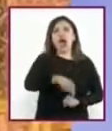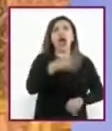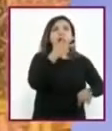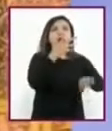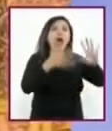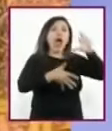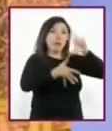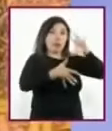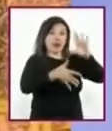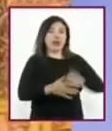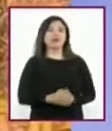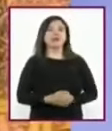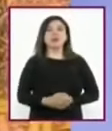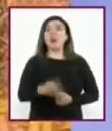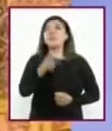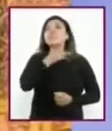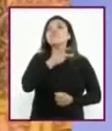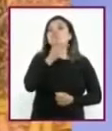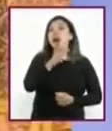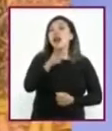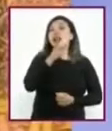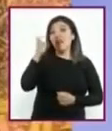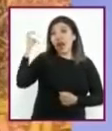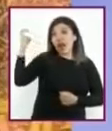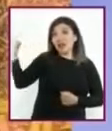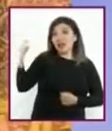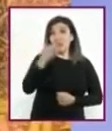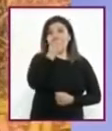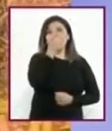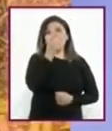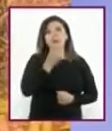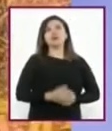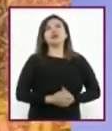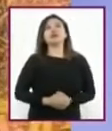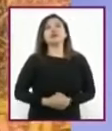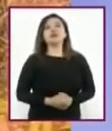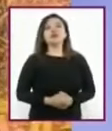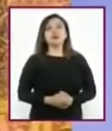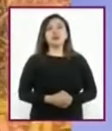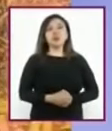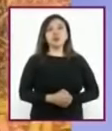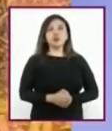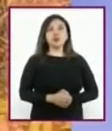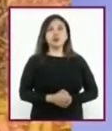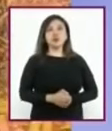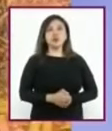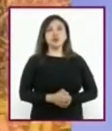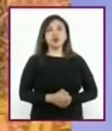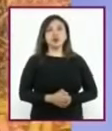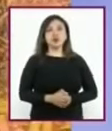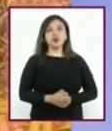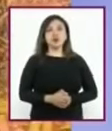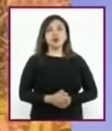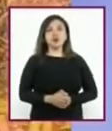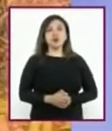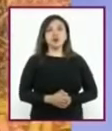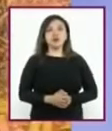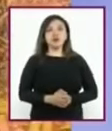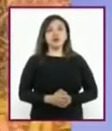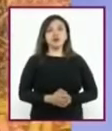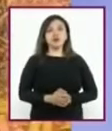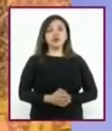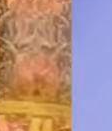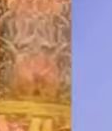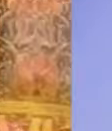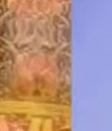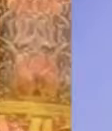Ojalá, alcohol, tarea, almohada, acequia,